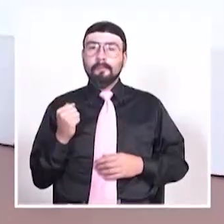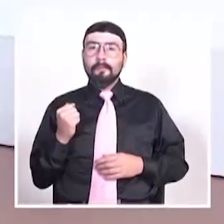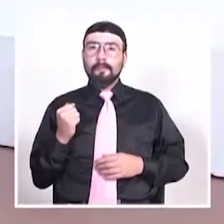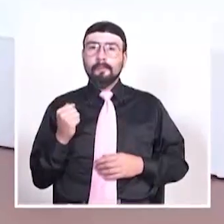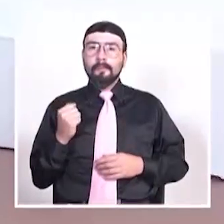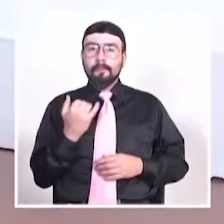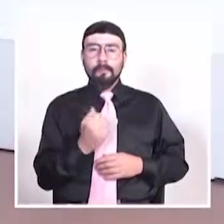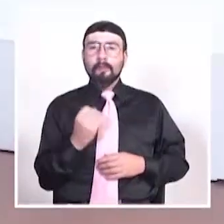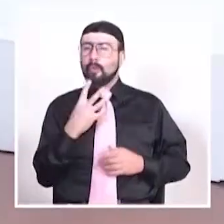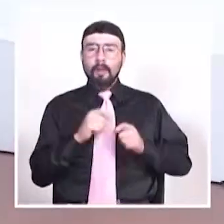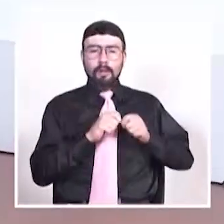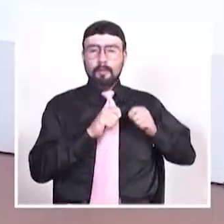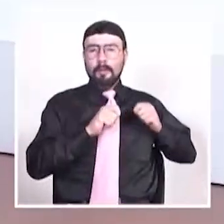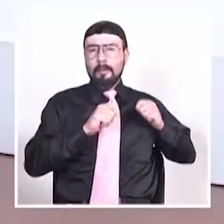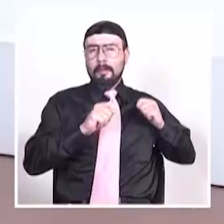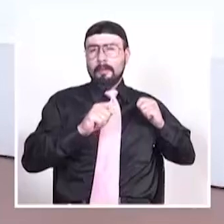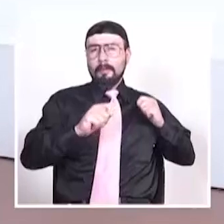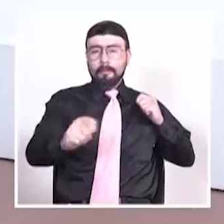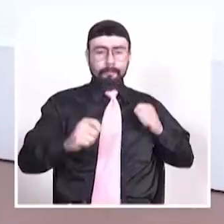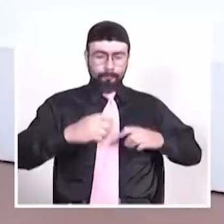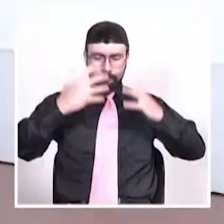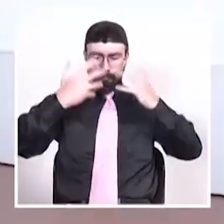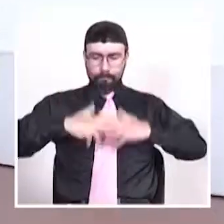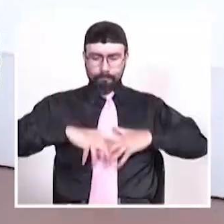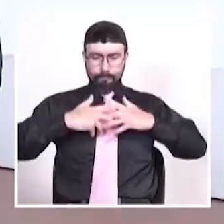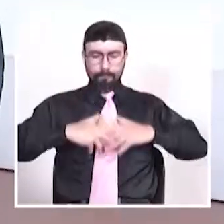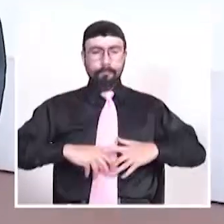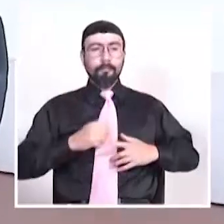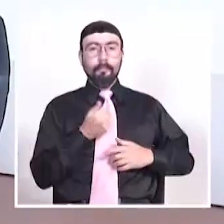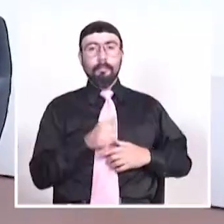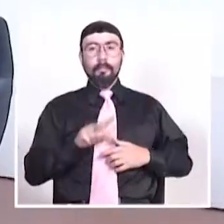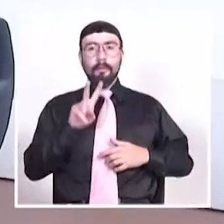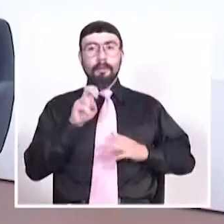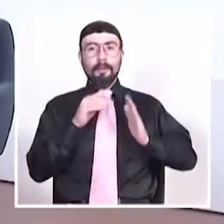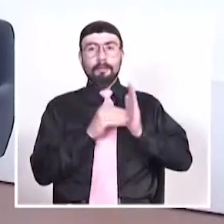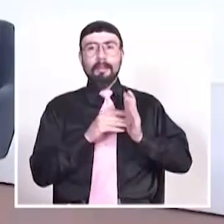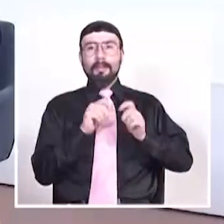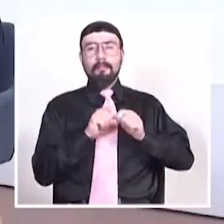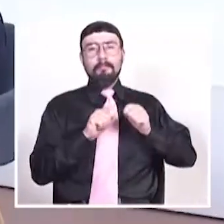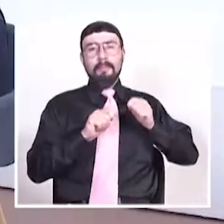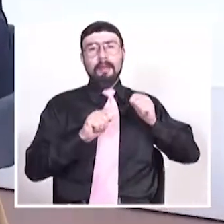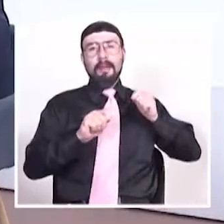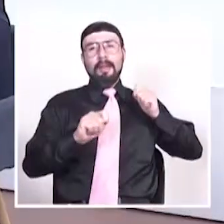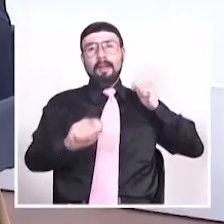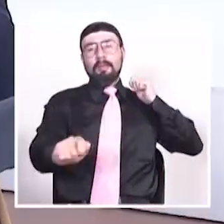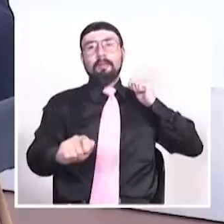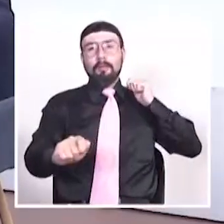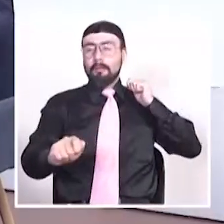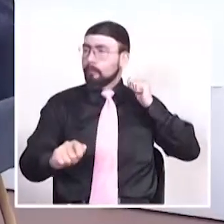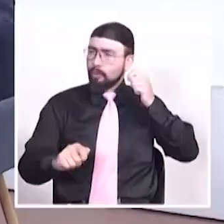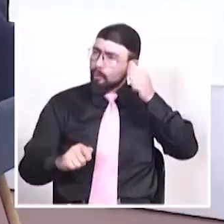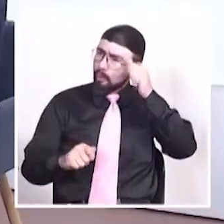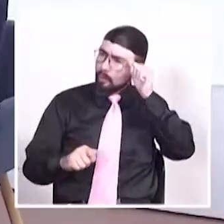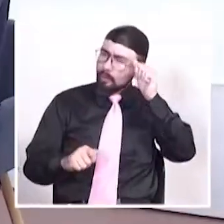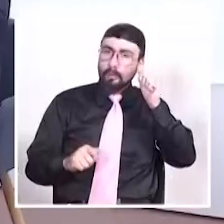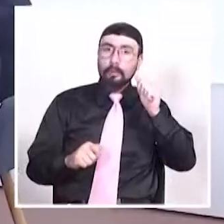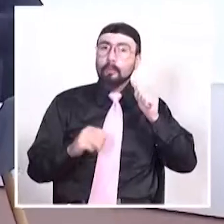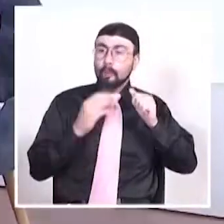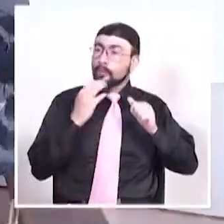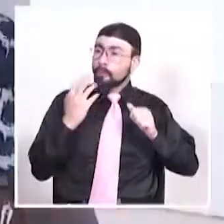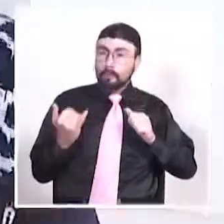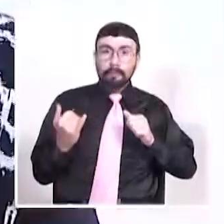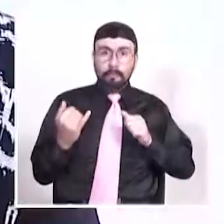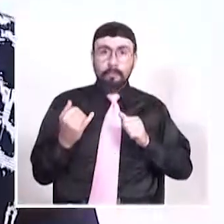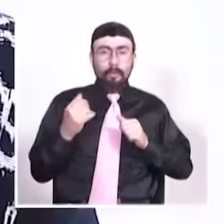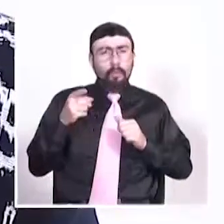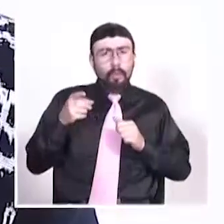el metraje, digámoslo, de todo el sistema vascular son aproximadamente 17.000 metros. No recuerdo Sí, el dato en el momento. imagínense todo